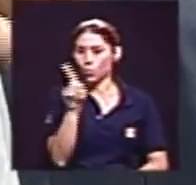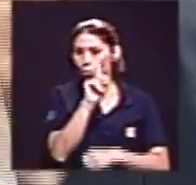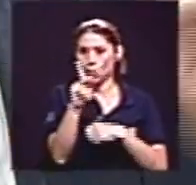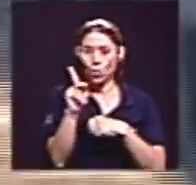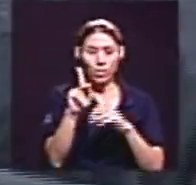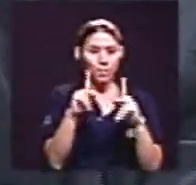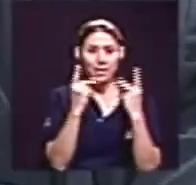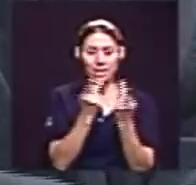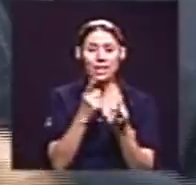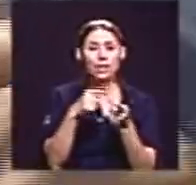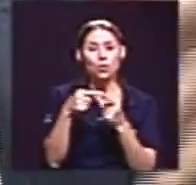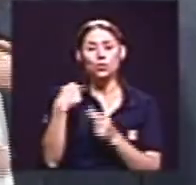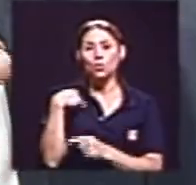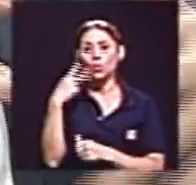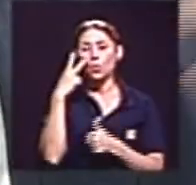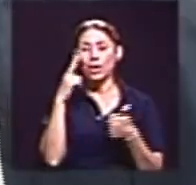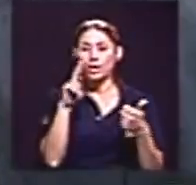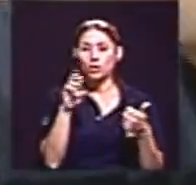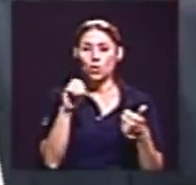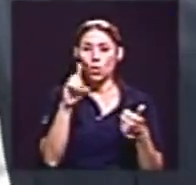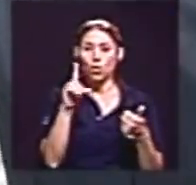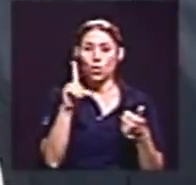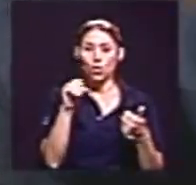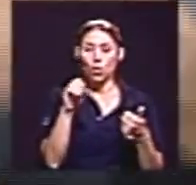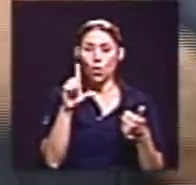a Rodolfo Pisa o a Álvaro Salas